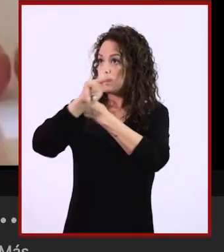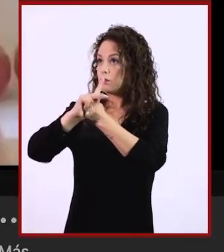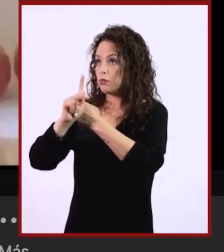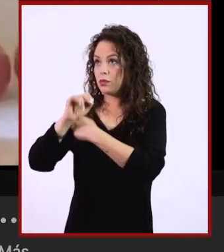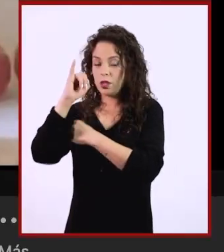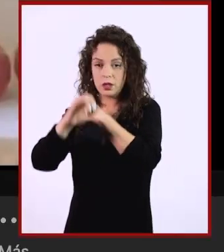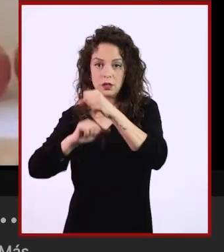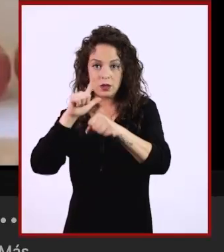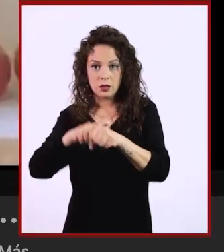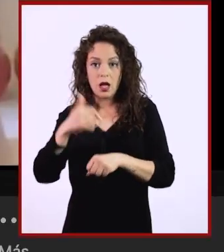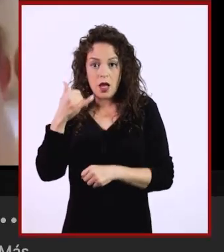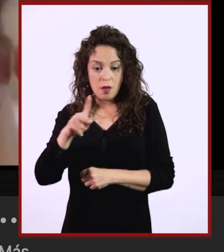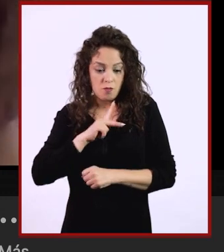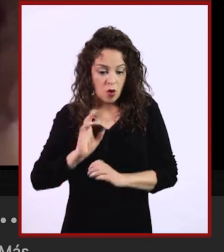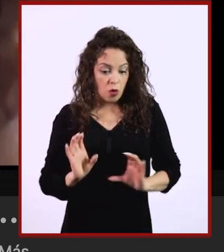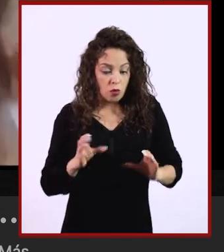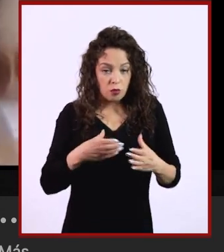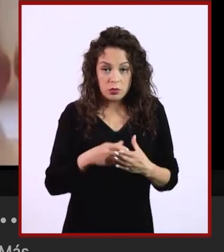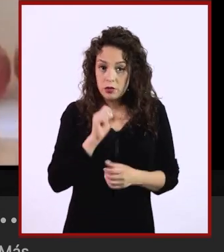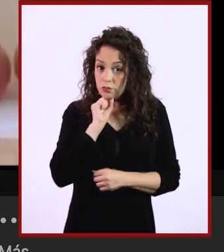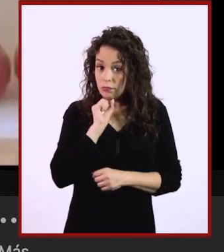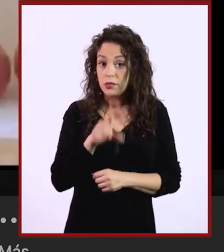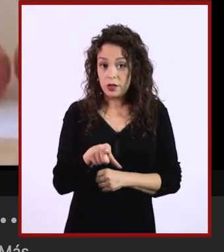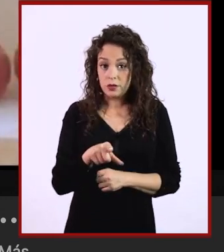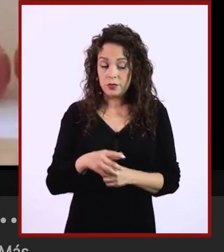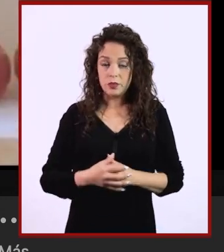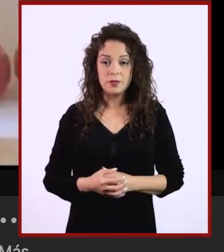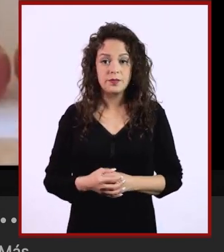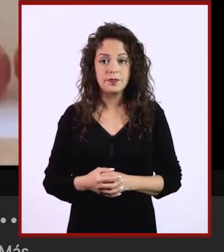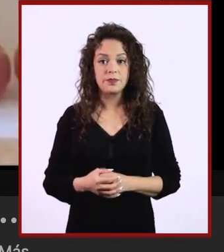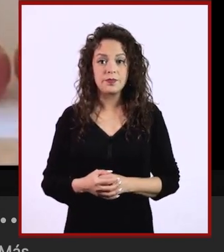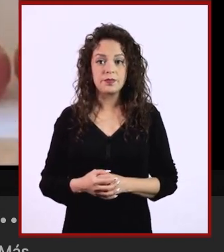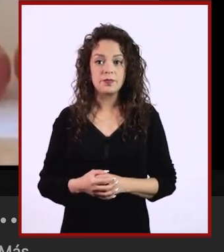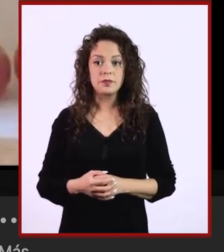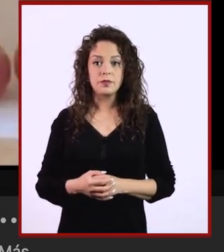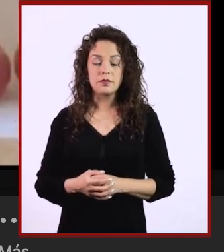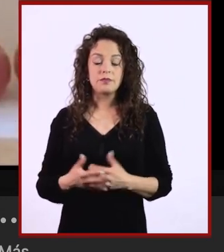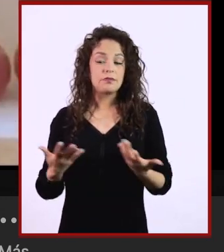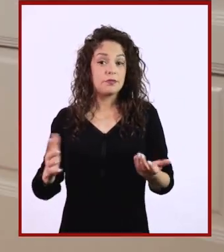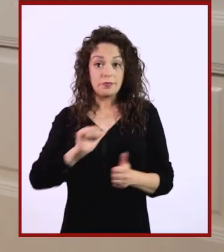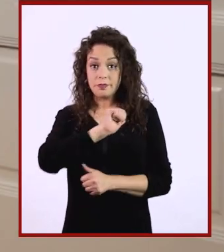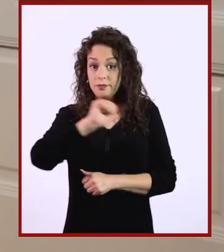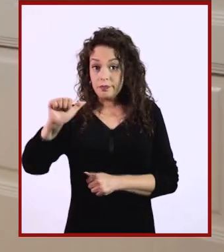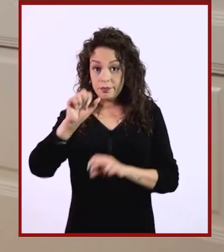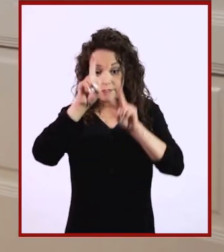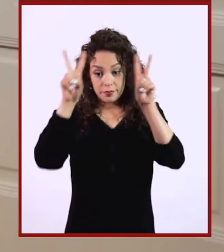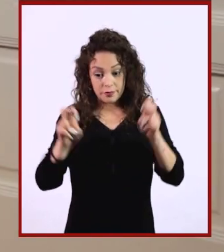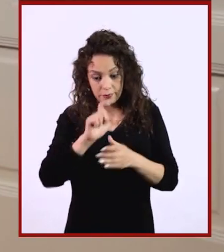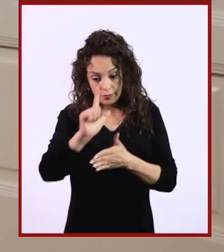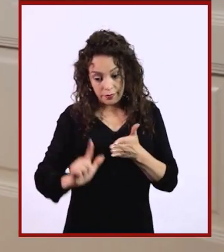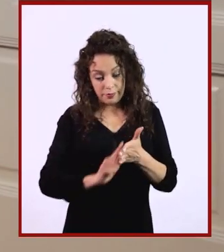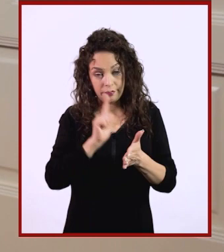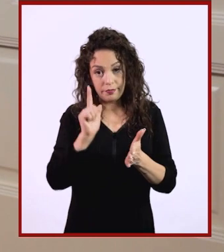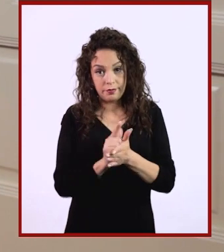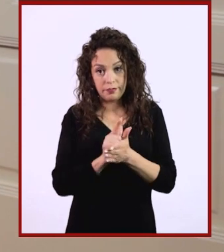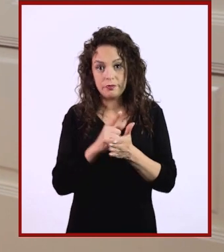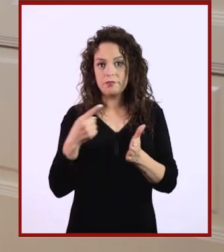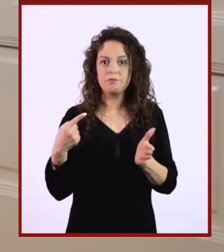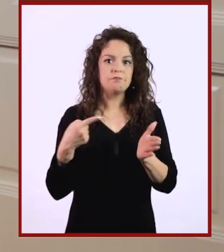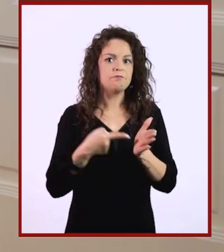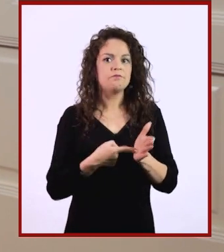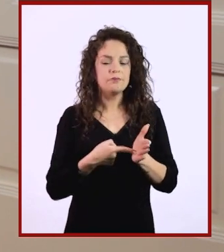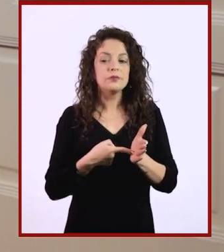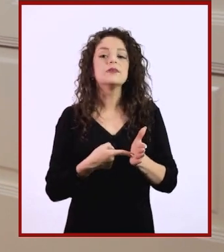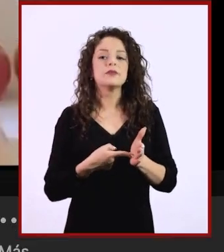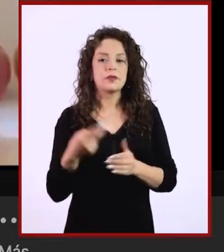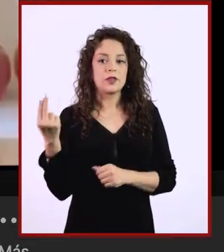pasa también en nuestras comunidades, ¿no? Tiene una implicación legal, ¿no? En el sentido que debemos estar